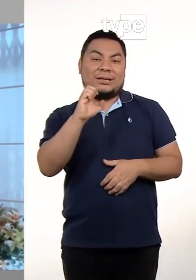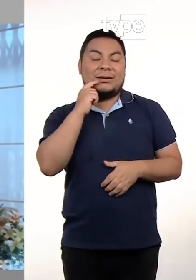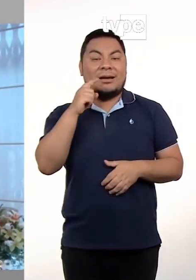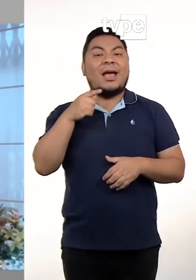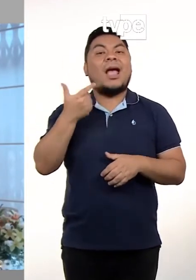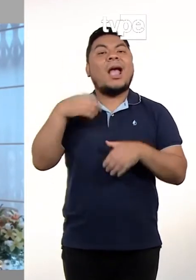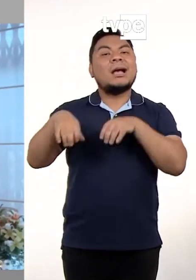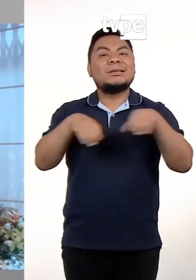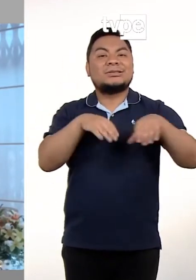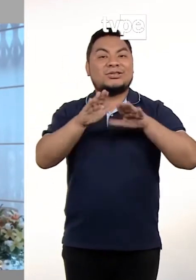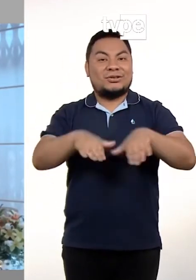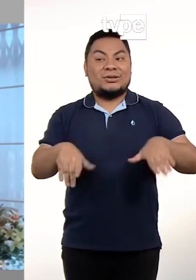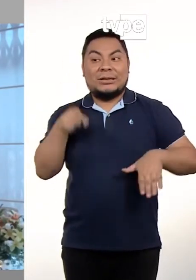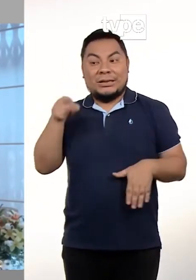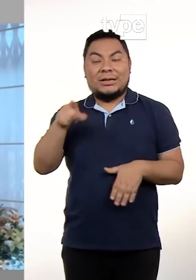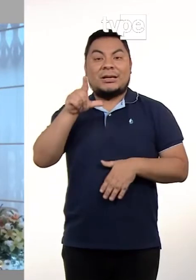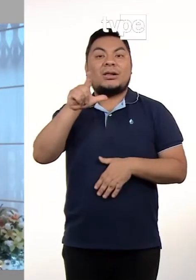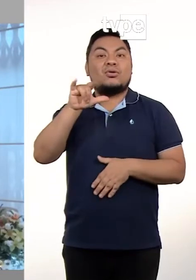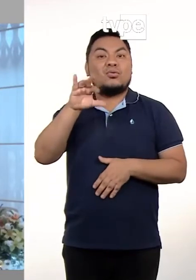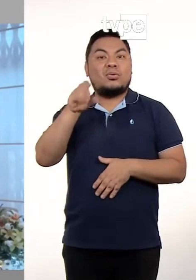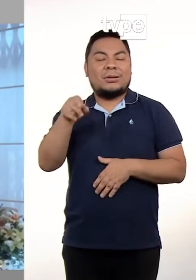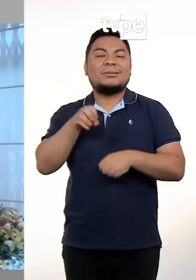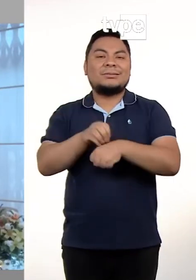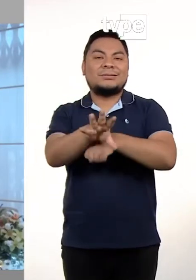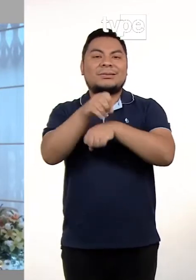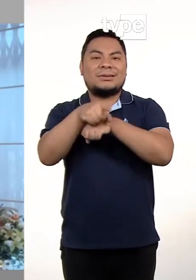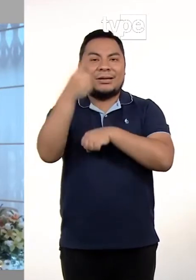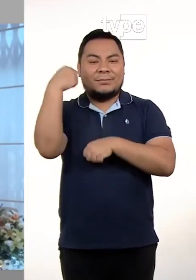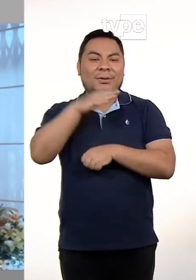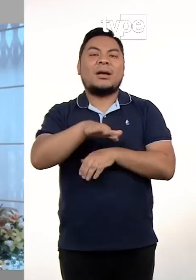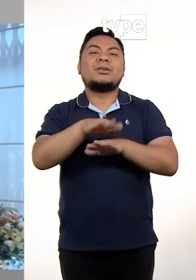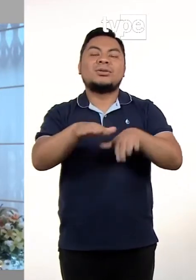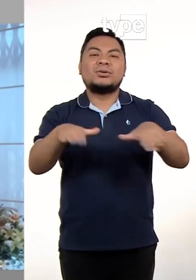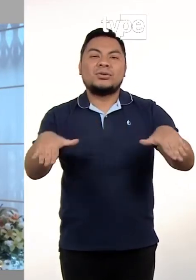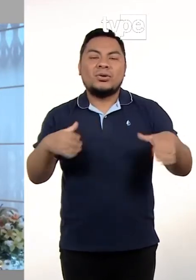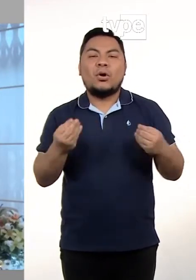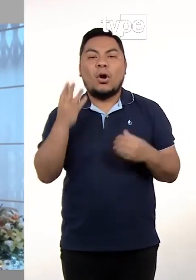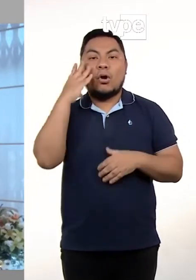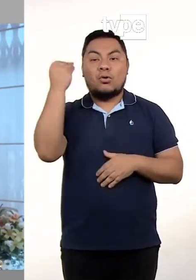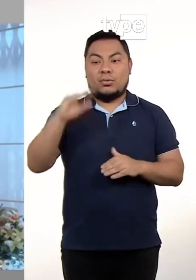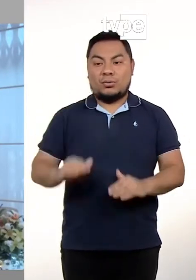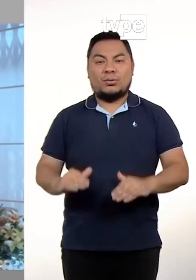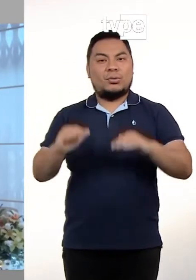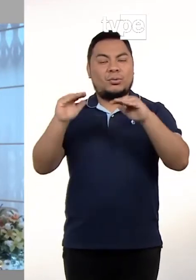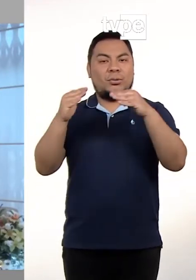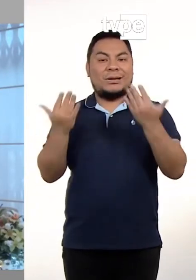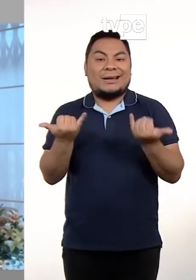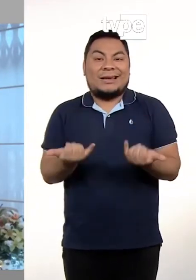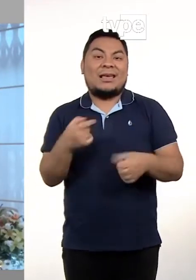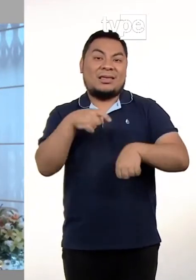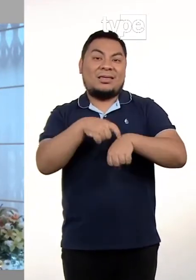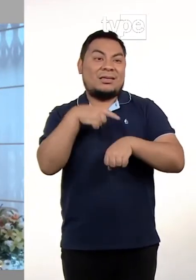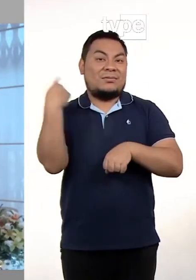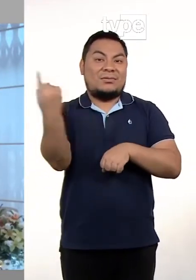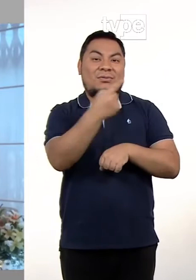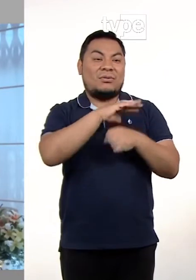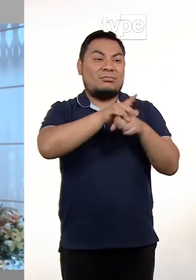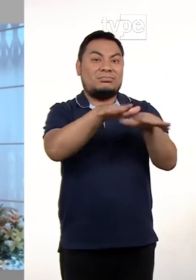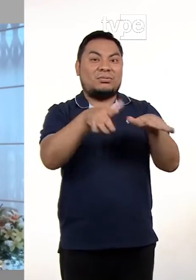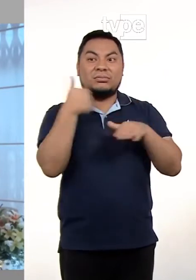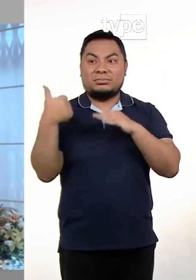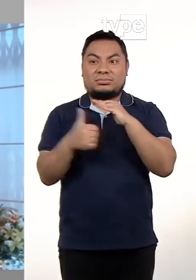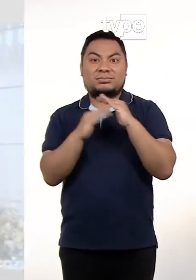Acción por los Niños. Lourdes nos dará recomendaciones para la salida de niños, niñas y adolescentes en esta época